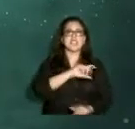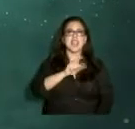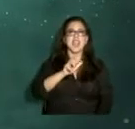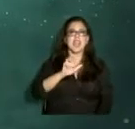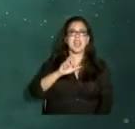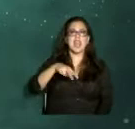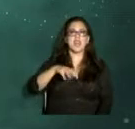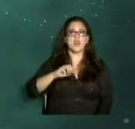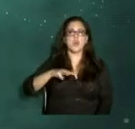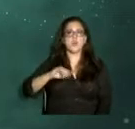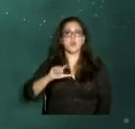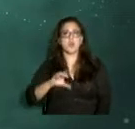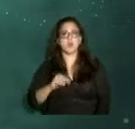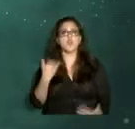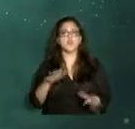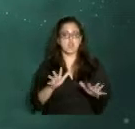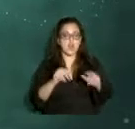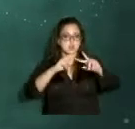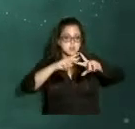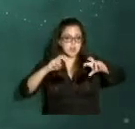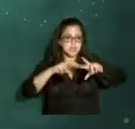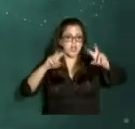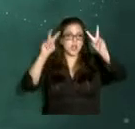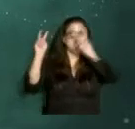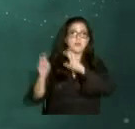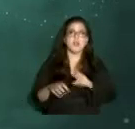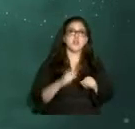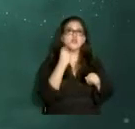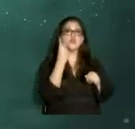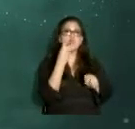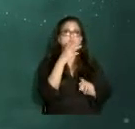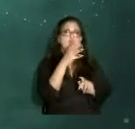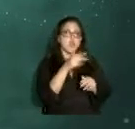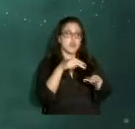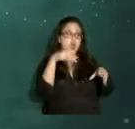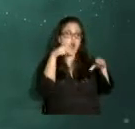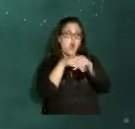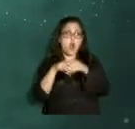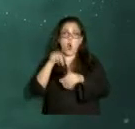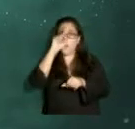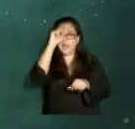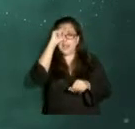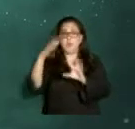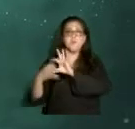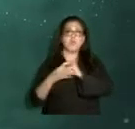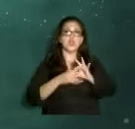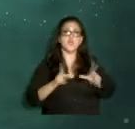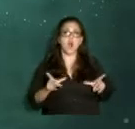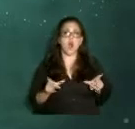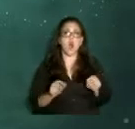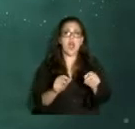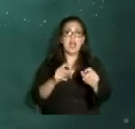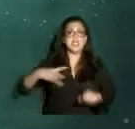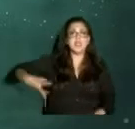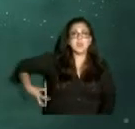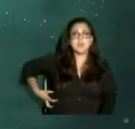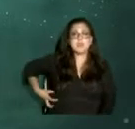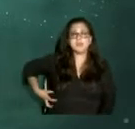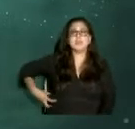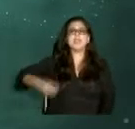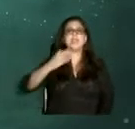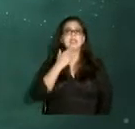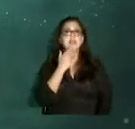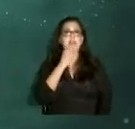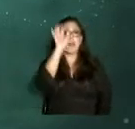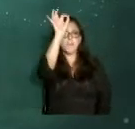había entre la cantidad de casos de hospitalizaciones por cáncer de vesícula biliar y el